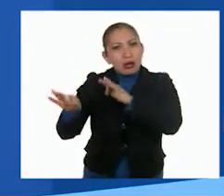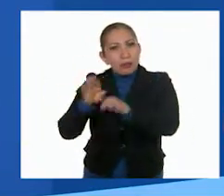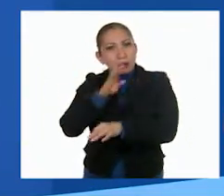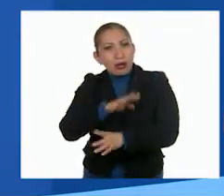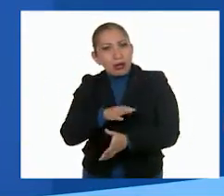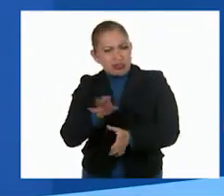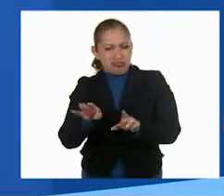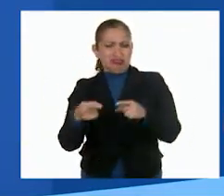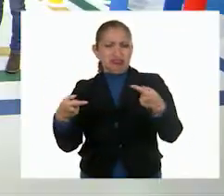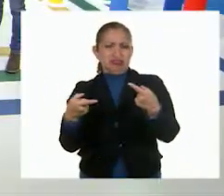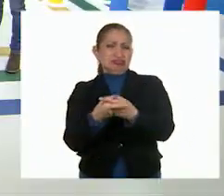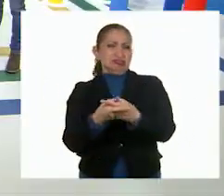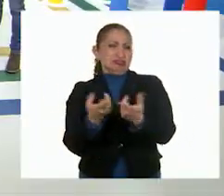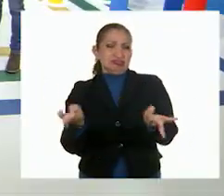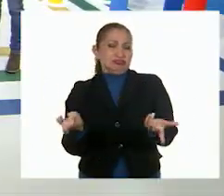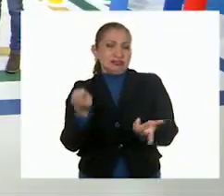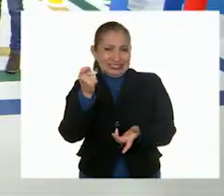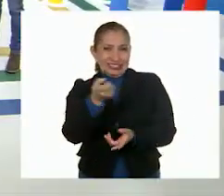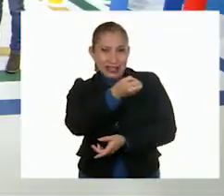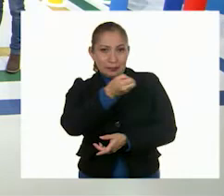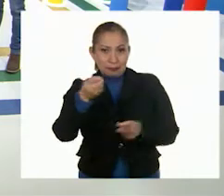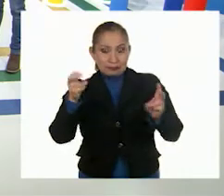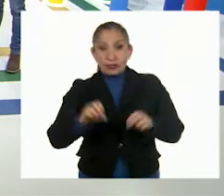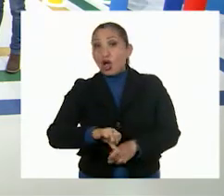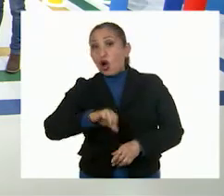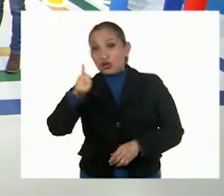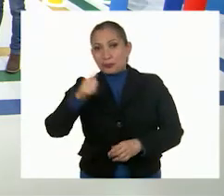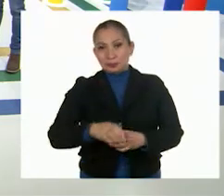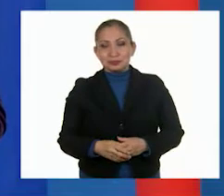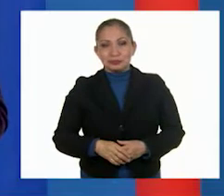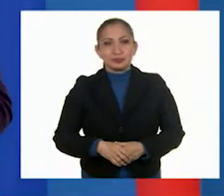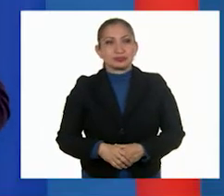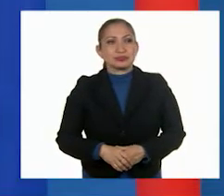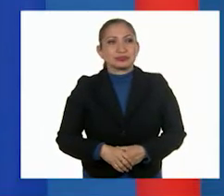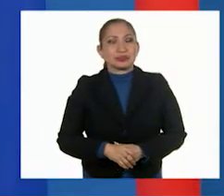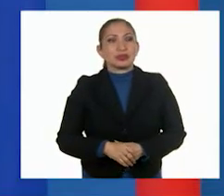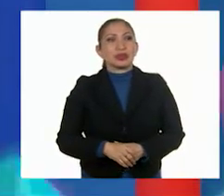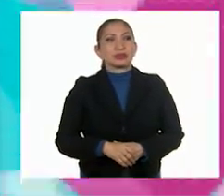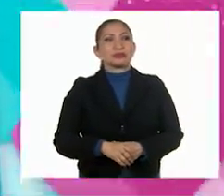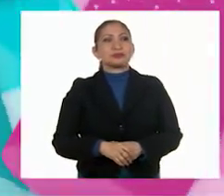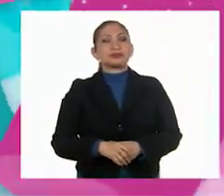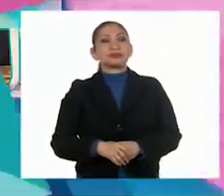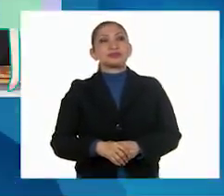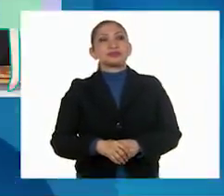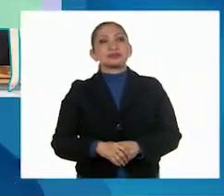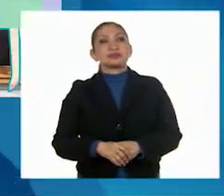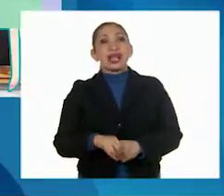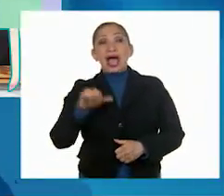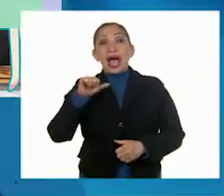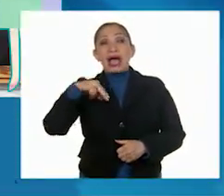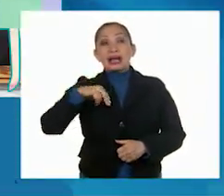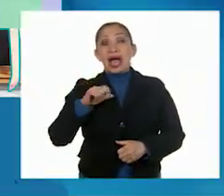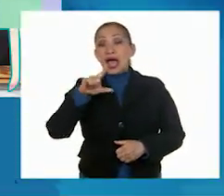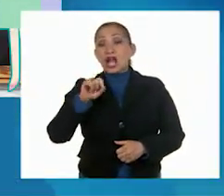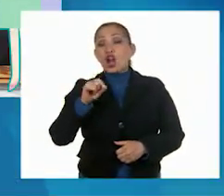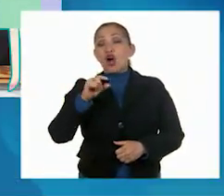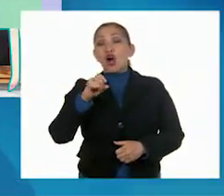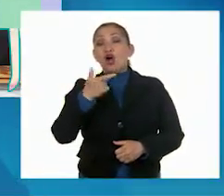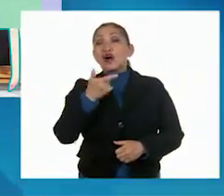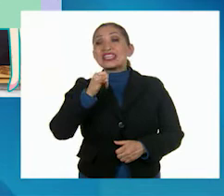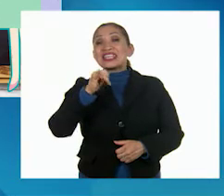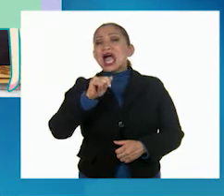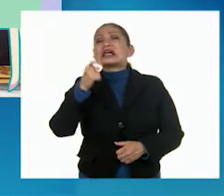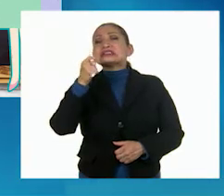como que así bien. Es, no, muy no. bien. Maestra, ¿puedo leer yo la analogía? Claro que sí. Perfecto, muy bien. Bueno, y la analogía